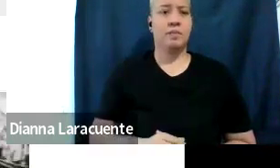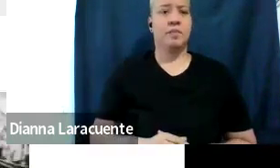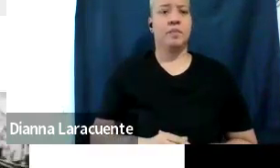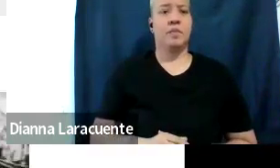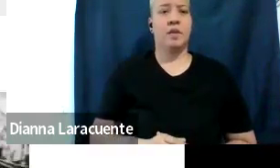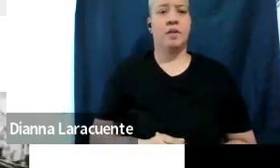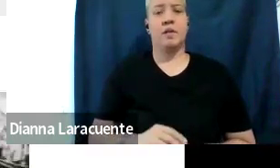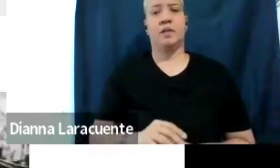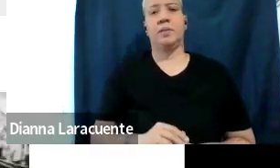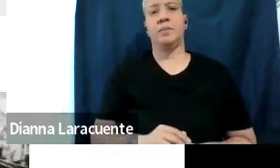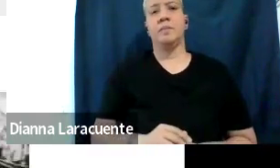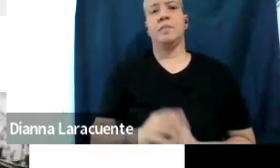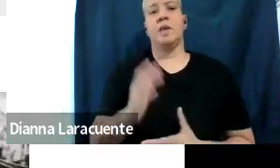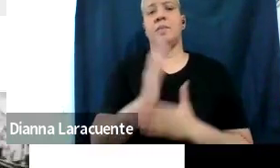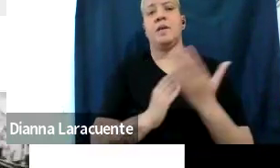siglo Muñoz